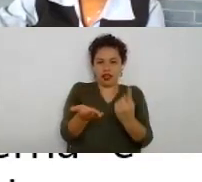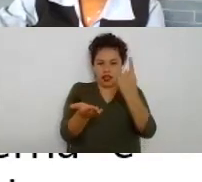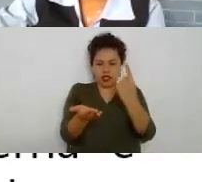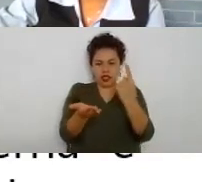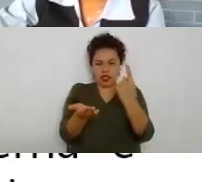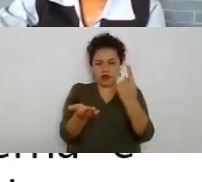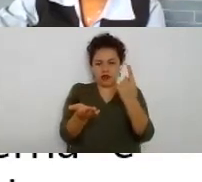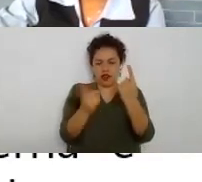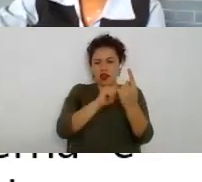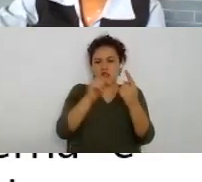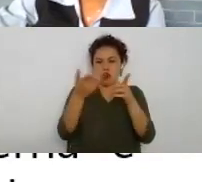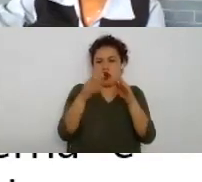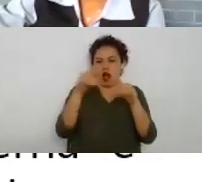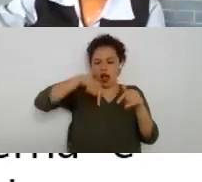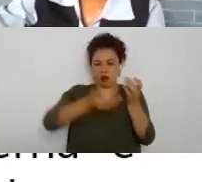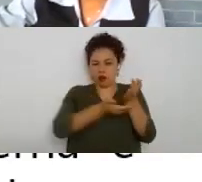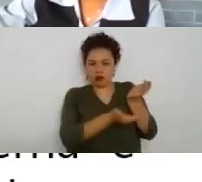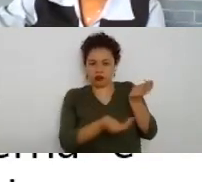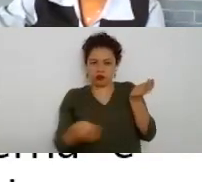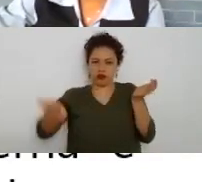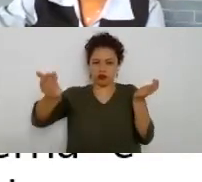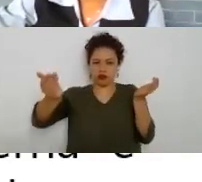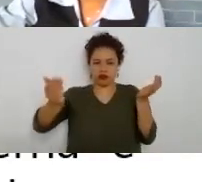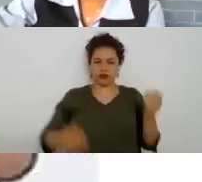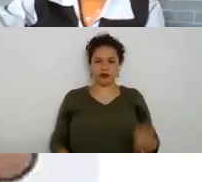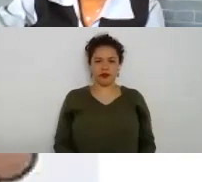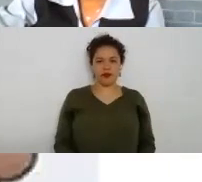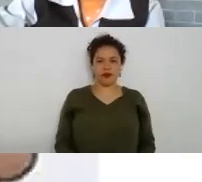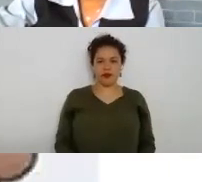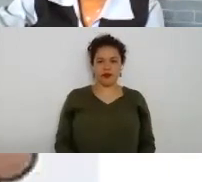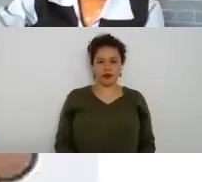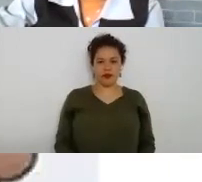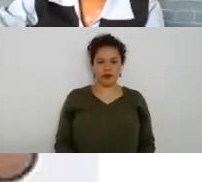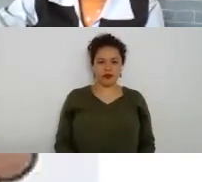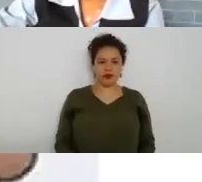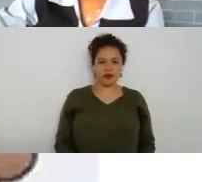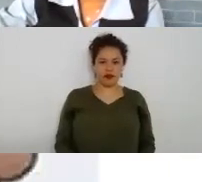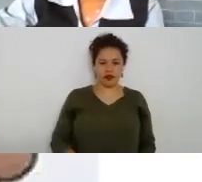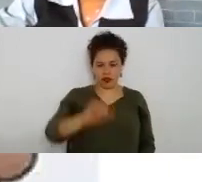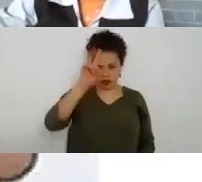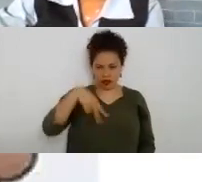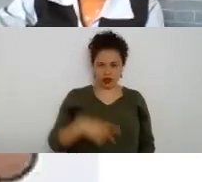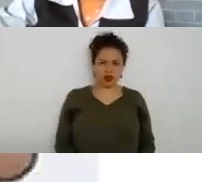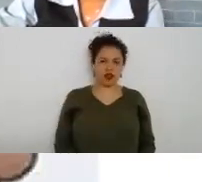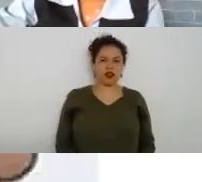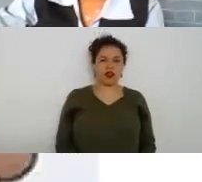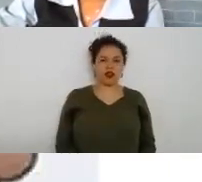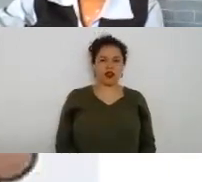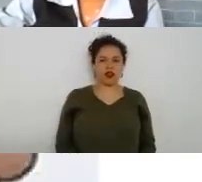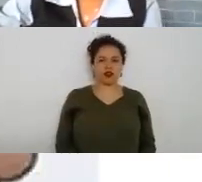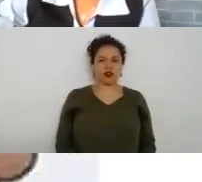la parte de abajo. Ok. Sí, ¿no? Exactamente. Como bien lo comenta